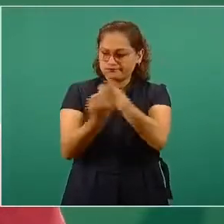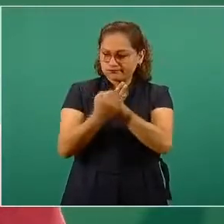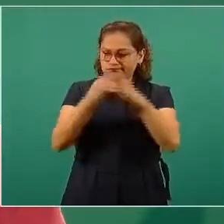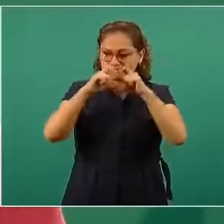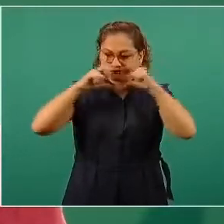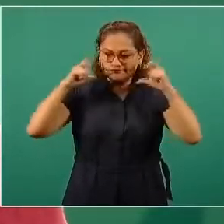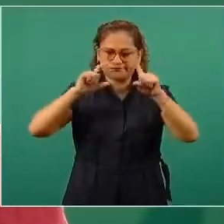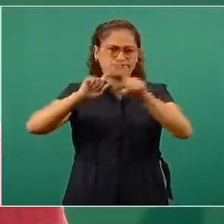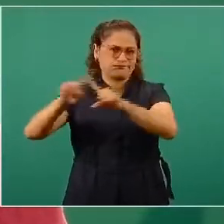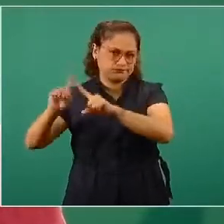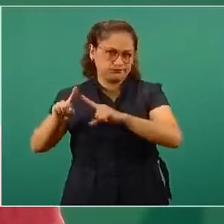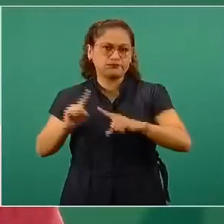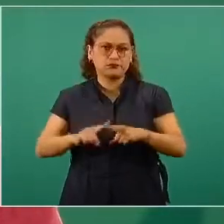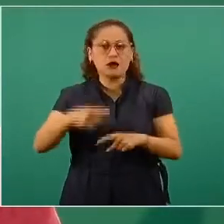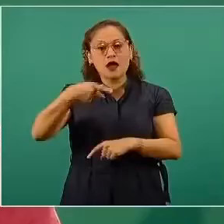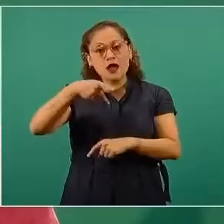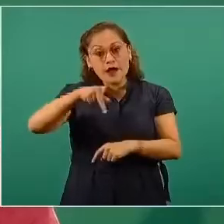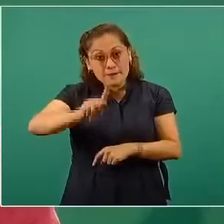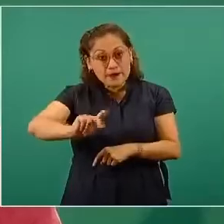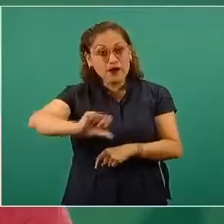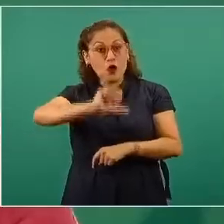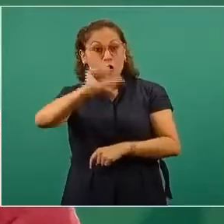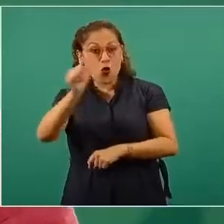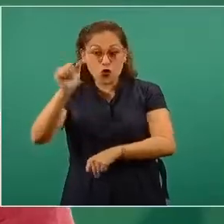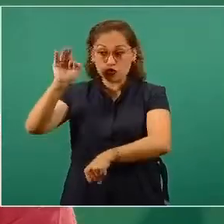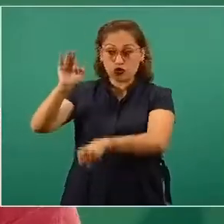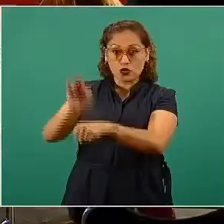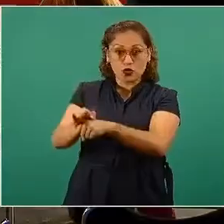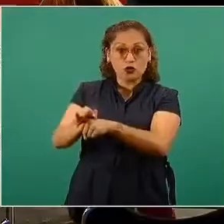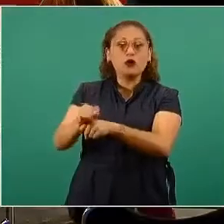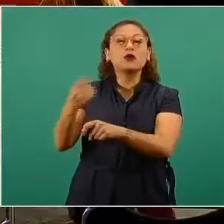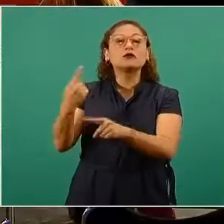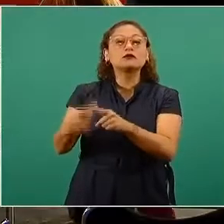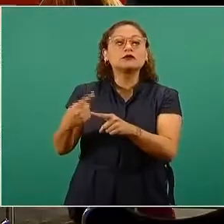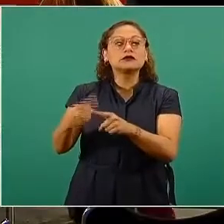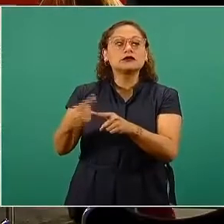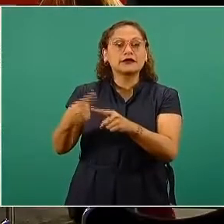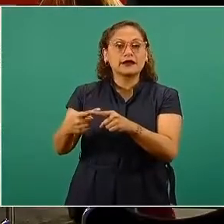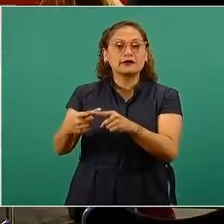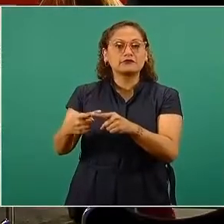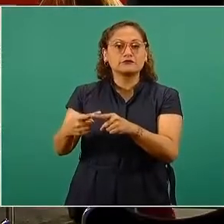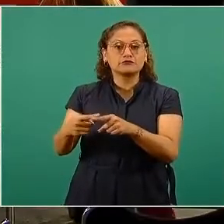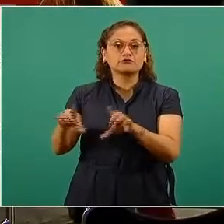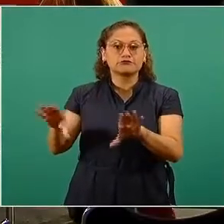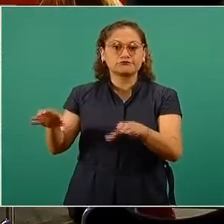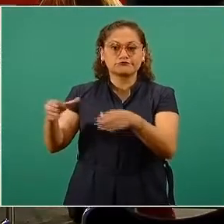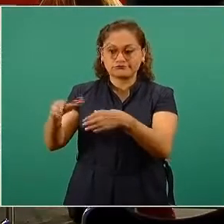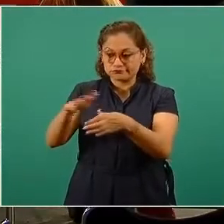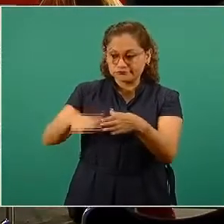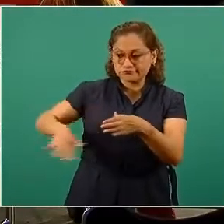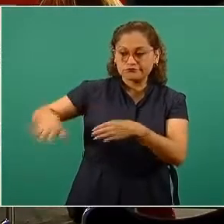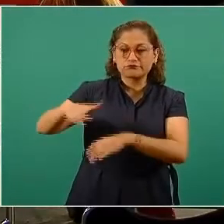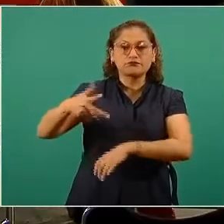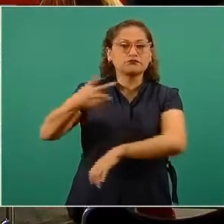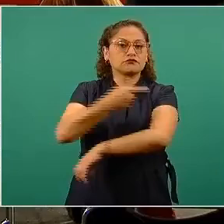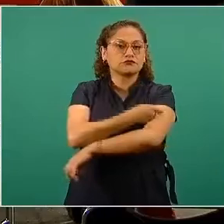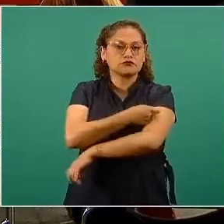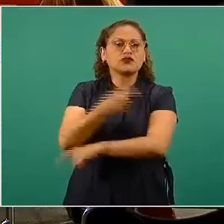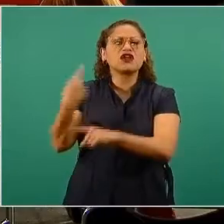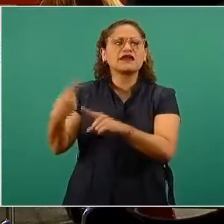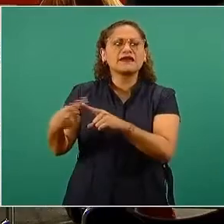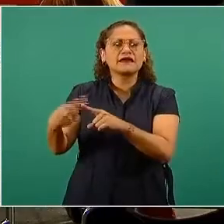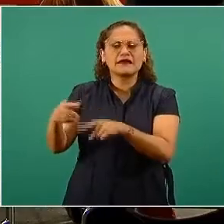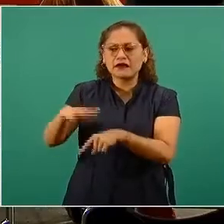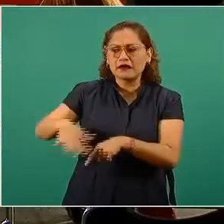Pero un elemento adicional de protección muy importante es vacunar a las células de vacunación, que incluyen a al